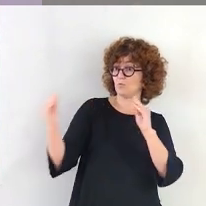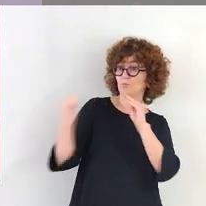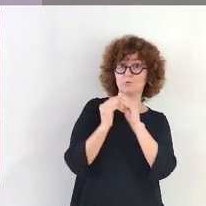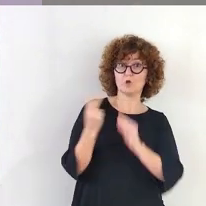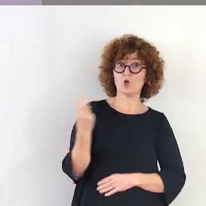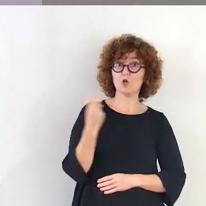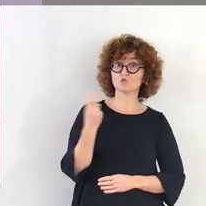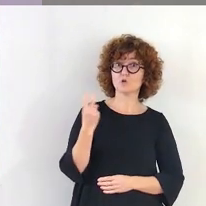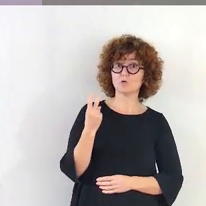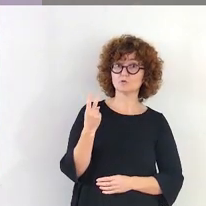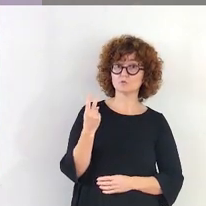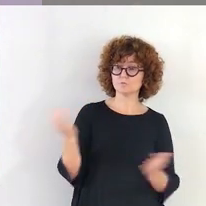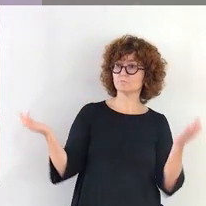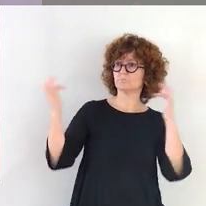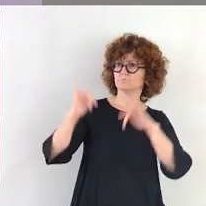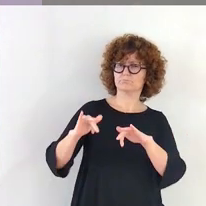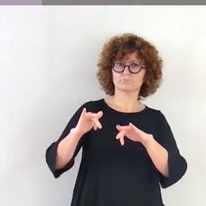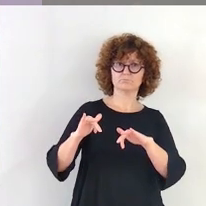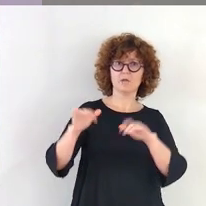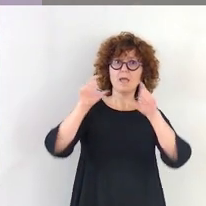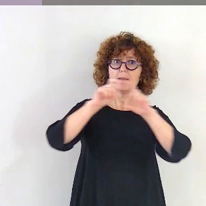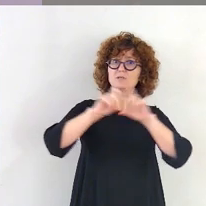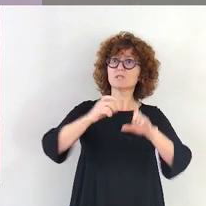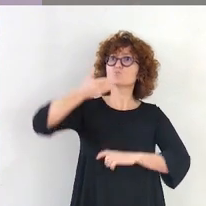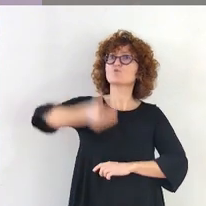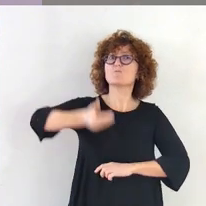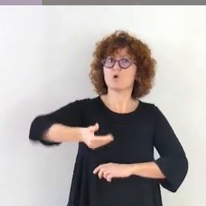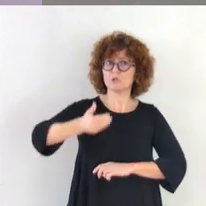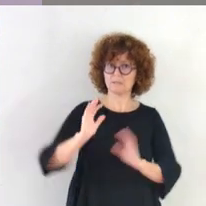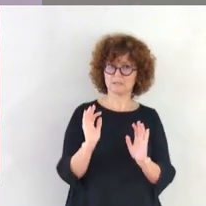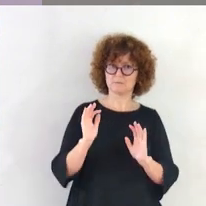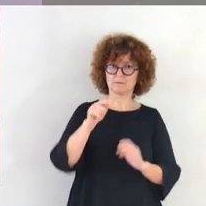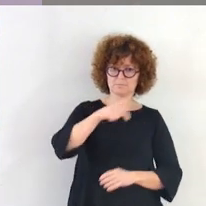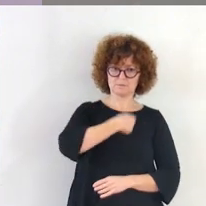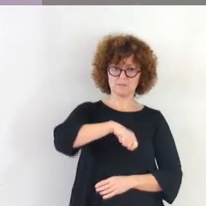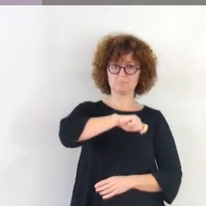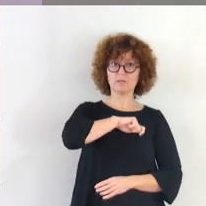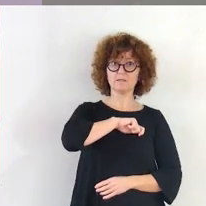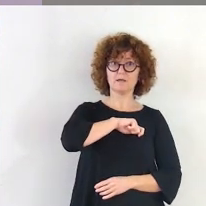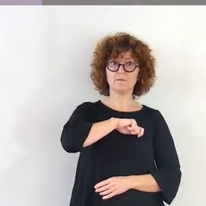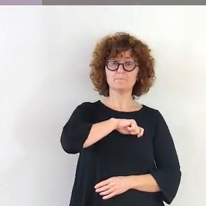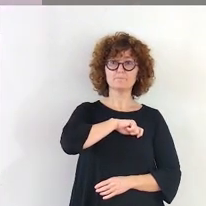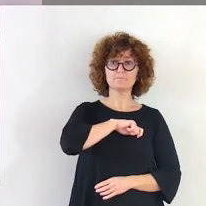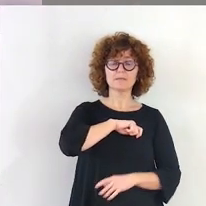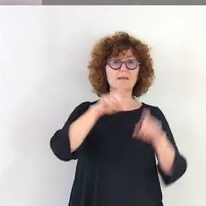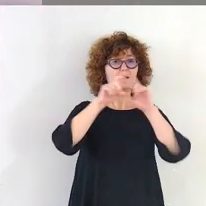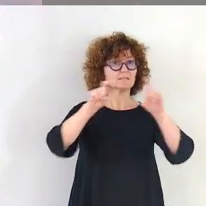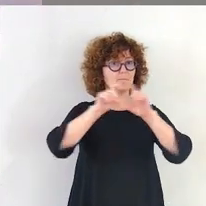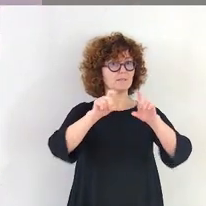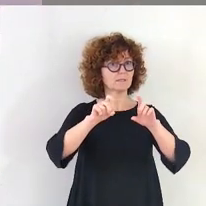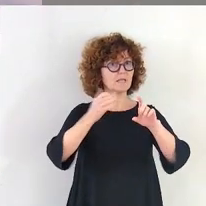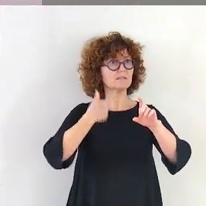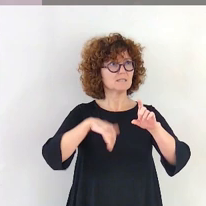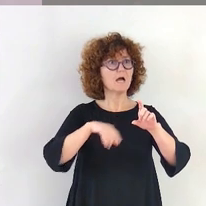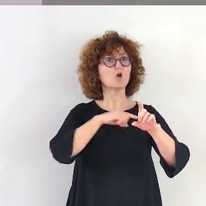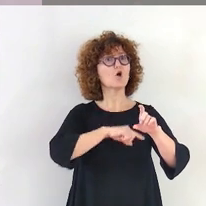teníamos un elenco de empresas muy importantes del país las empresas han tomado conciencia ya desde